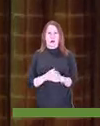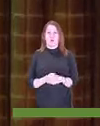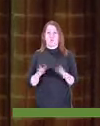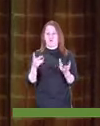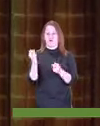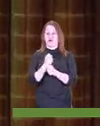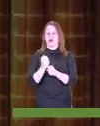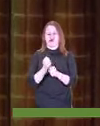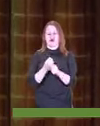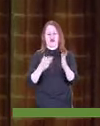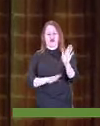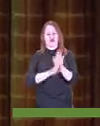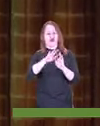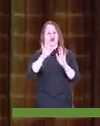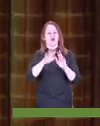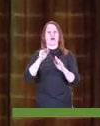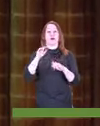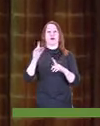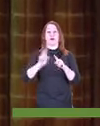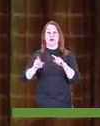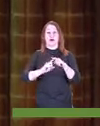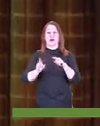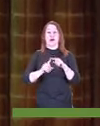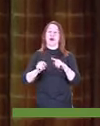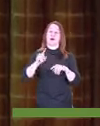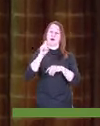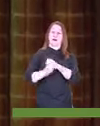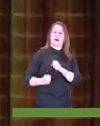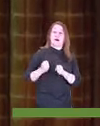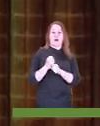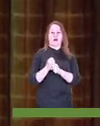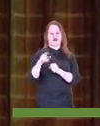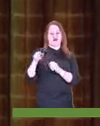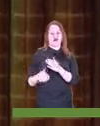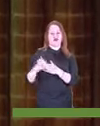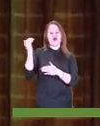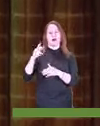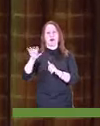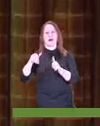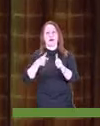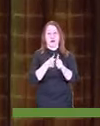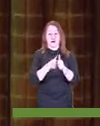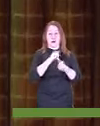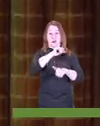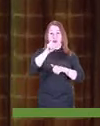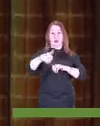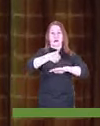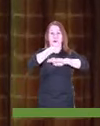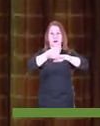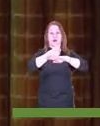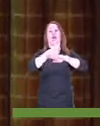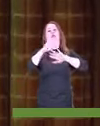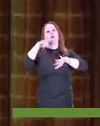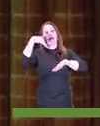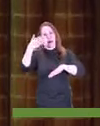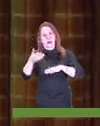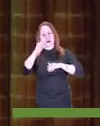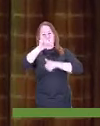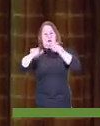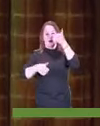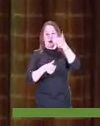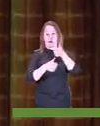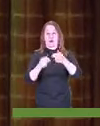que desempeñó en Transmilenio S.A. durante 6 años, donde inició como asesor de gerencia, fue subgerente técnico y de servicios